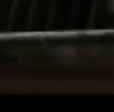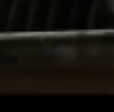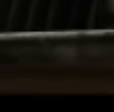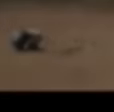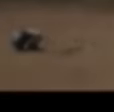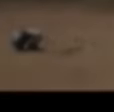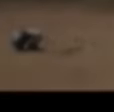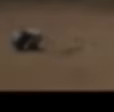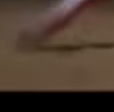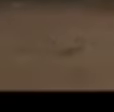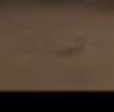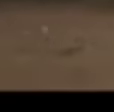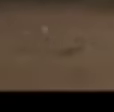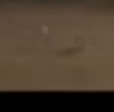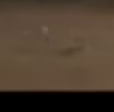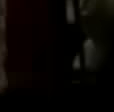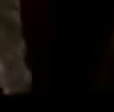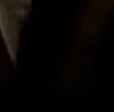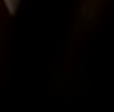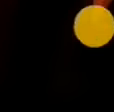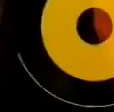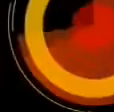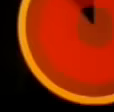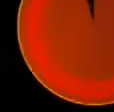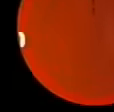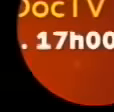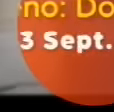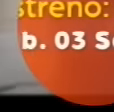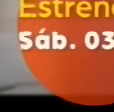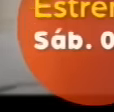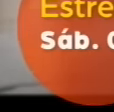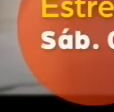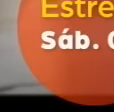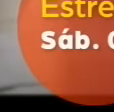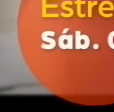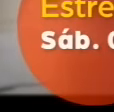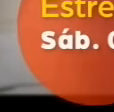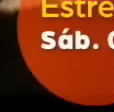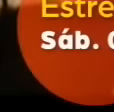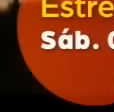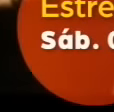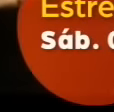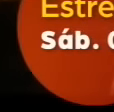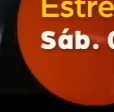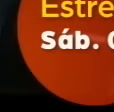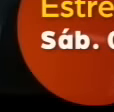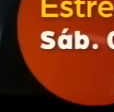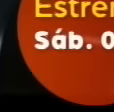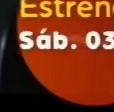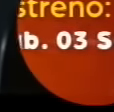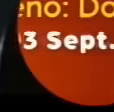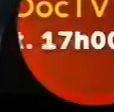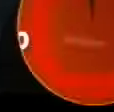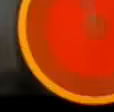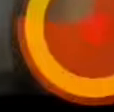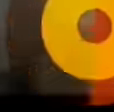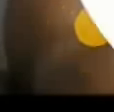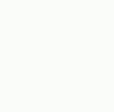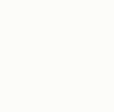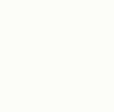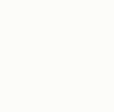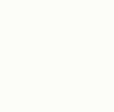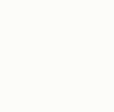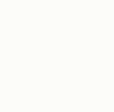audiovisuales doc tv estreno sábado 3 de septiembre 17 horas